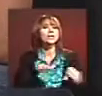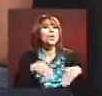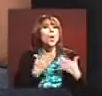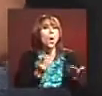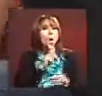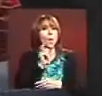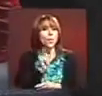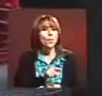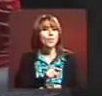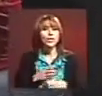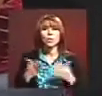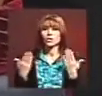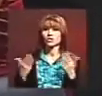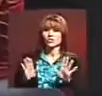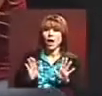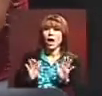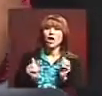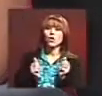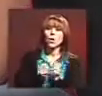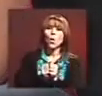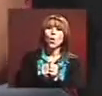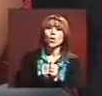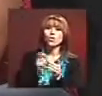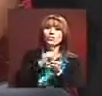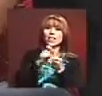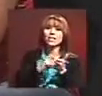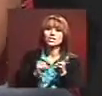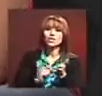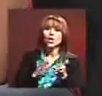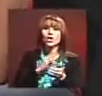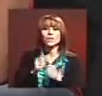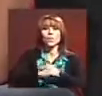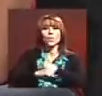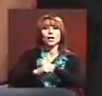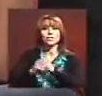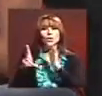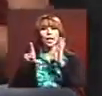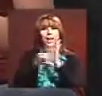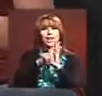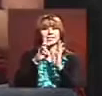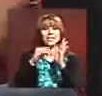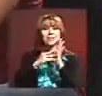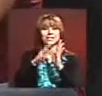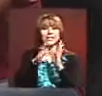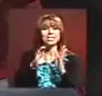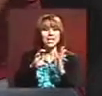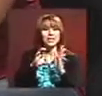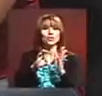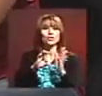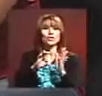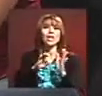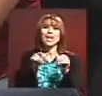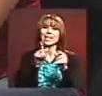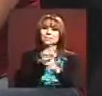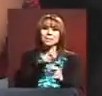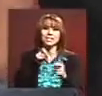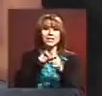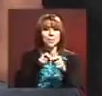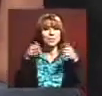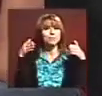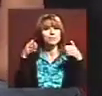ya prácticamente con la redacción y promulgación de la Ley 7600 se retoma específicamente el área de educación